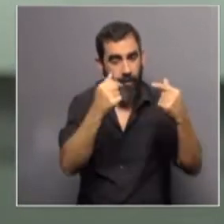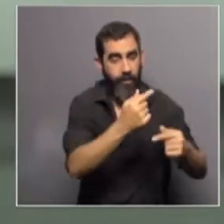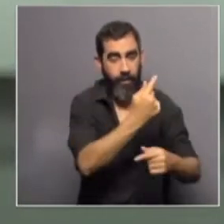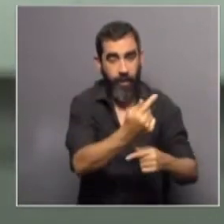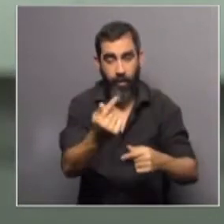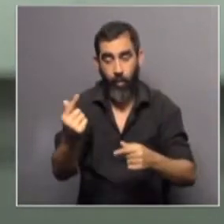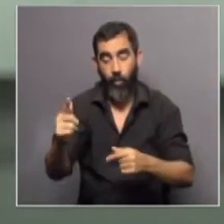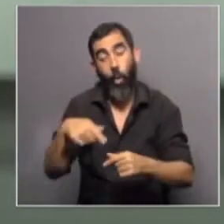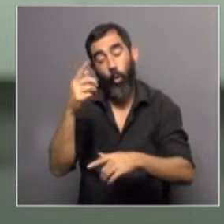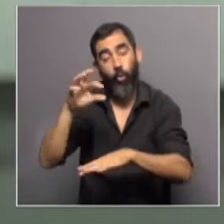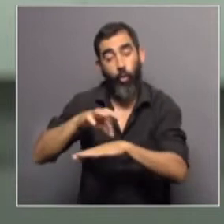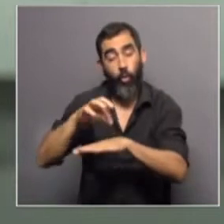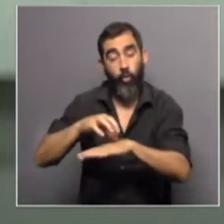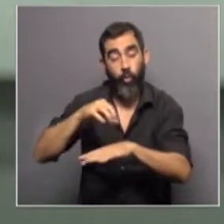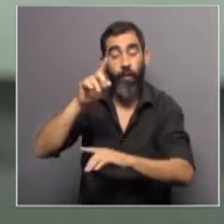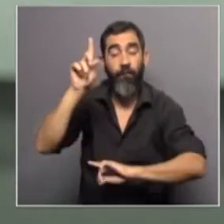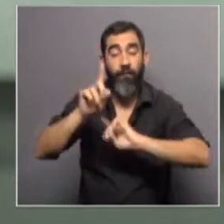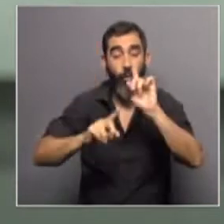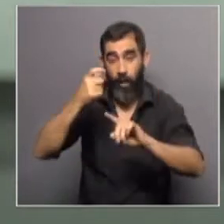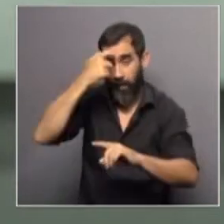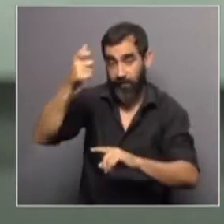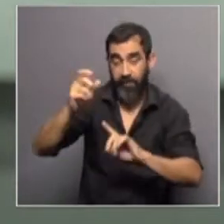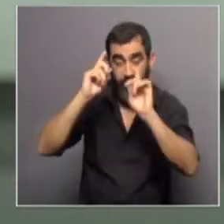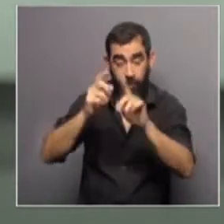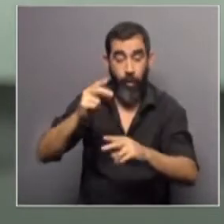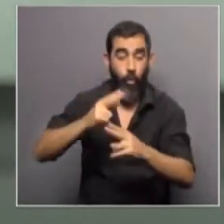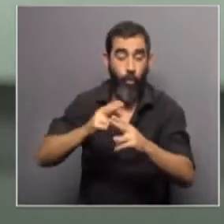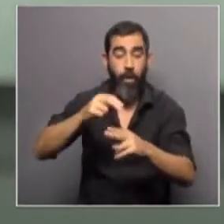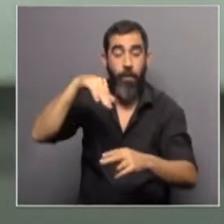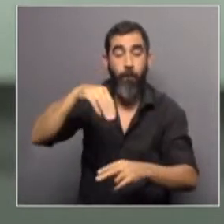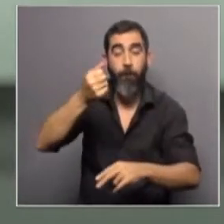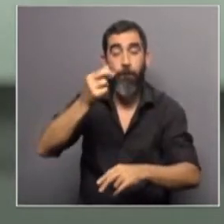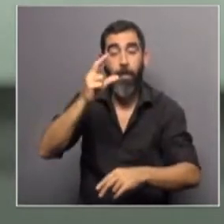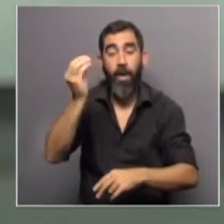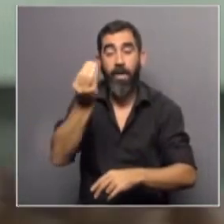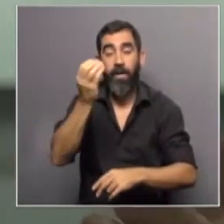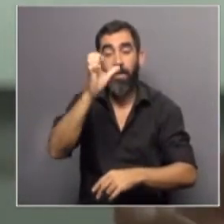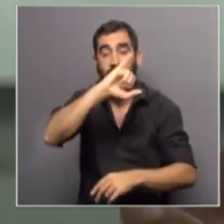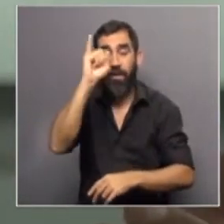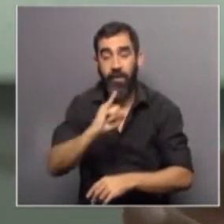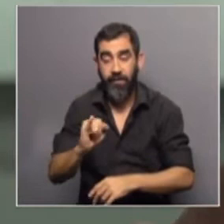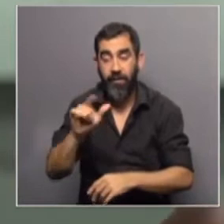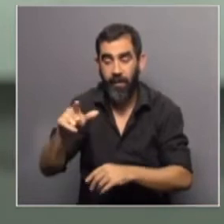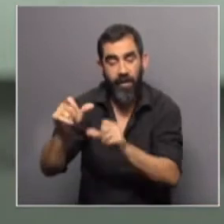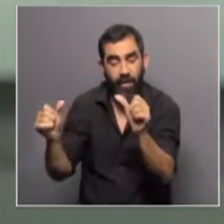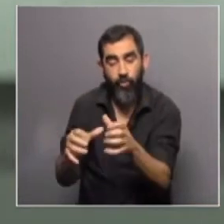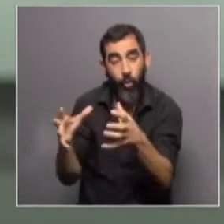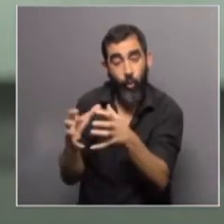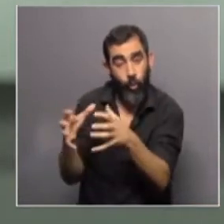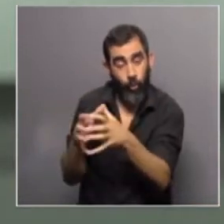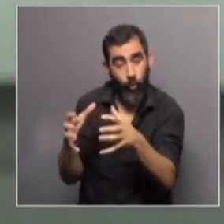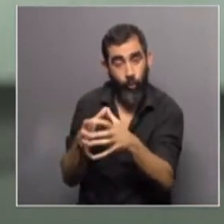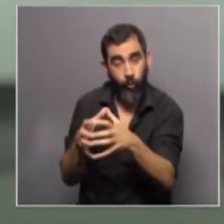el doctor Márquez de la Facultad de Ciencias, él desarrolló con su grupo